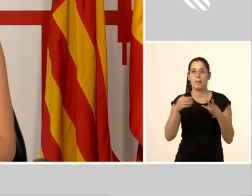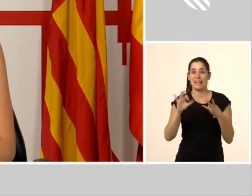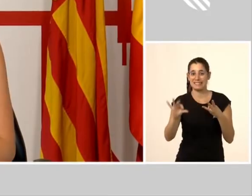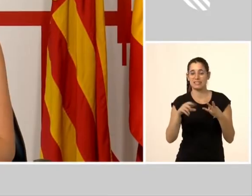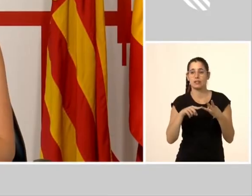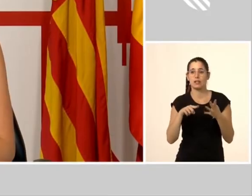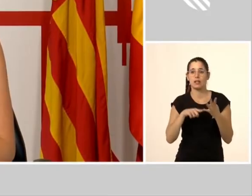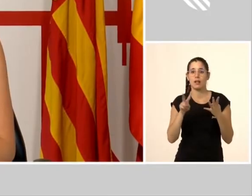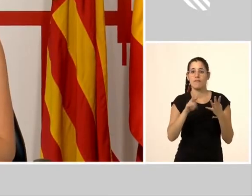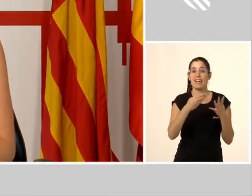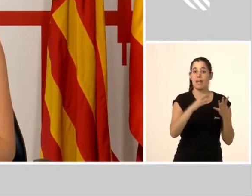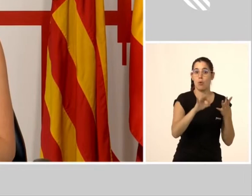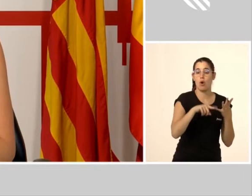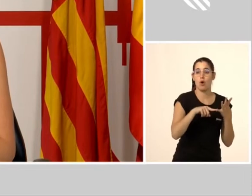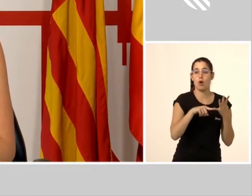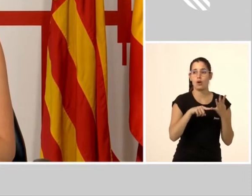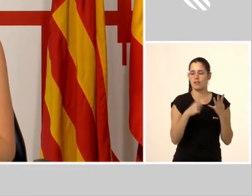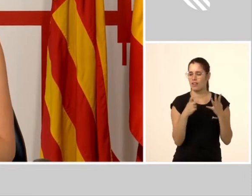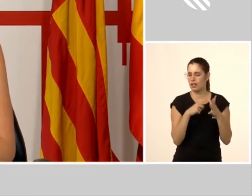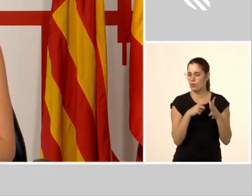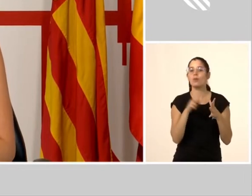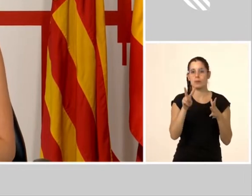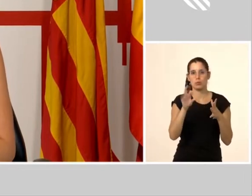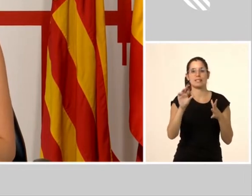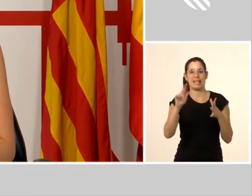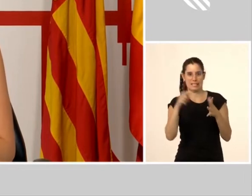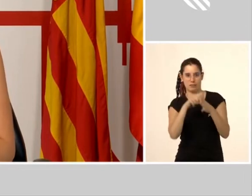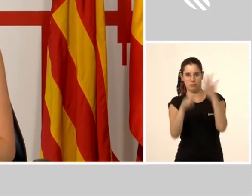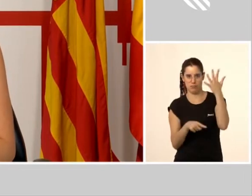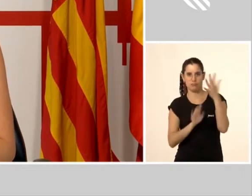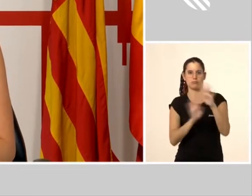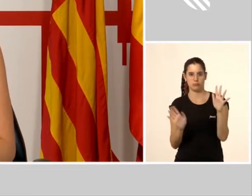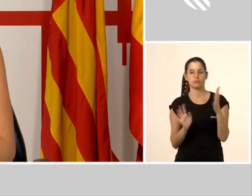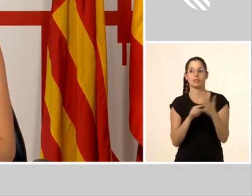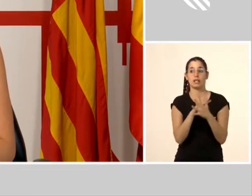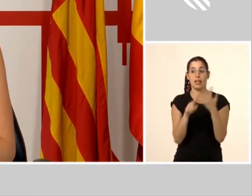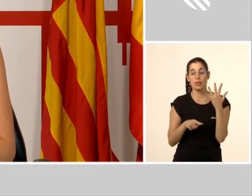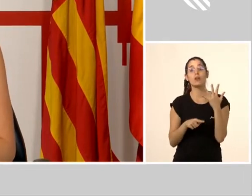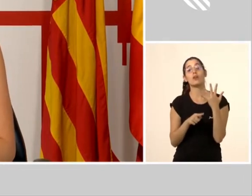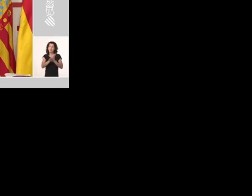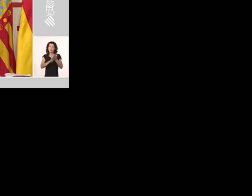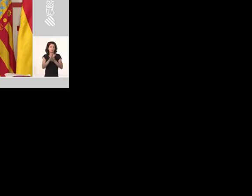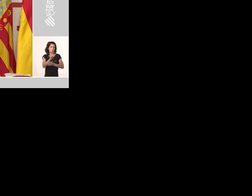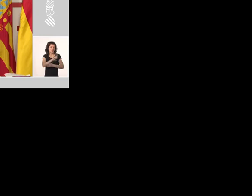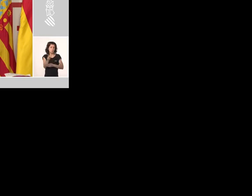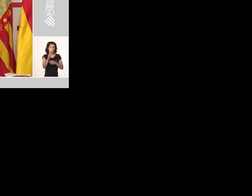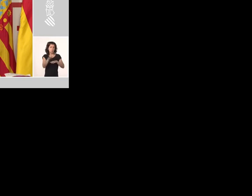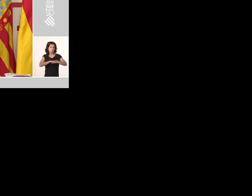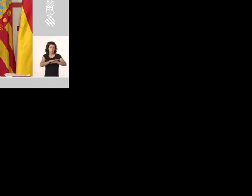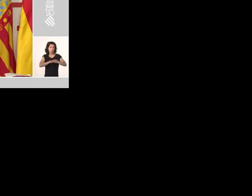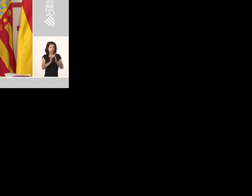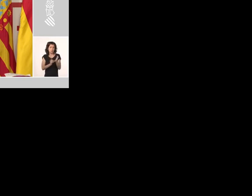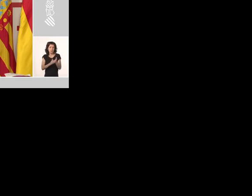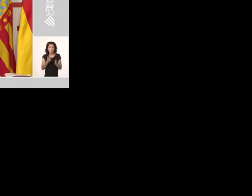compromiso miembro de mes Joan baldoví anunciara que se presentará las primarias para ser el candidato de la coalición a la presidencia